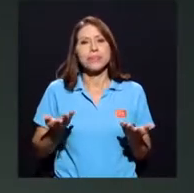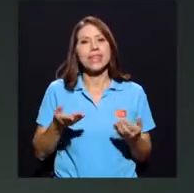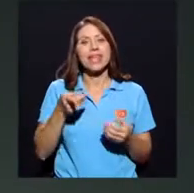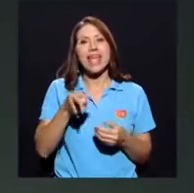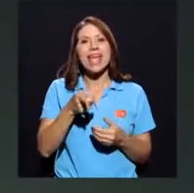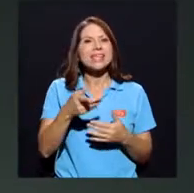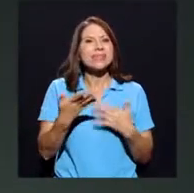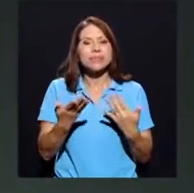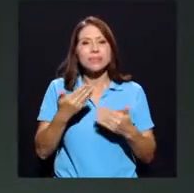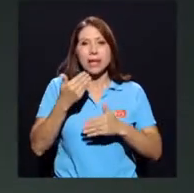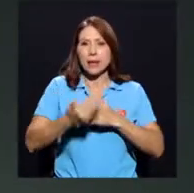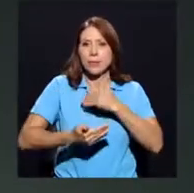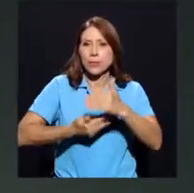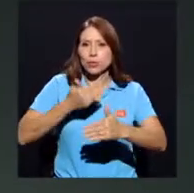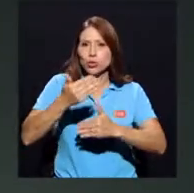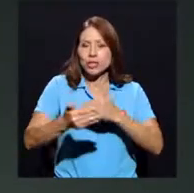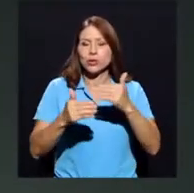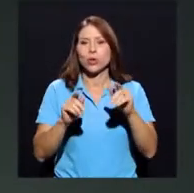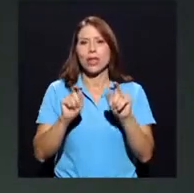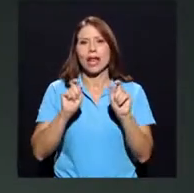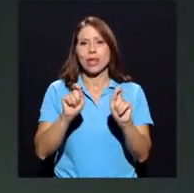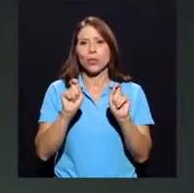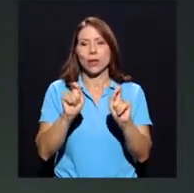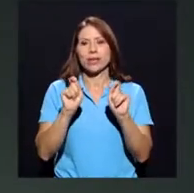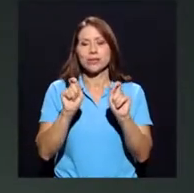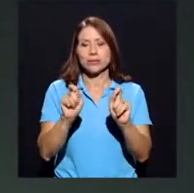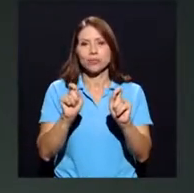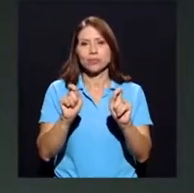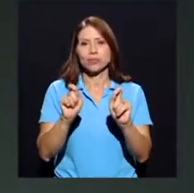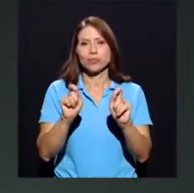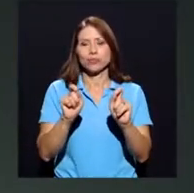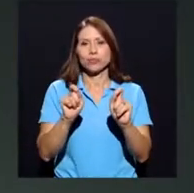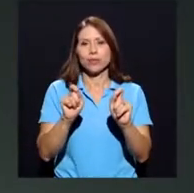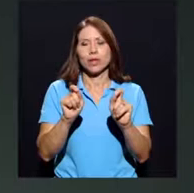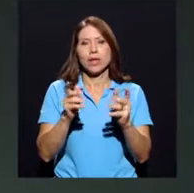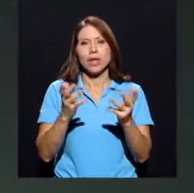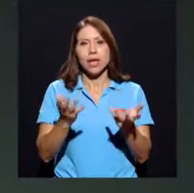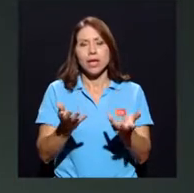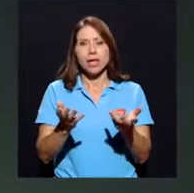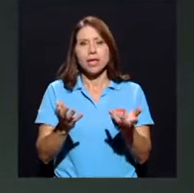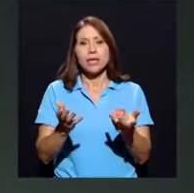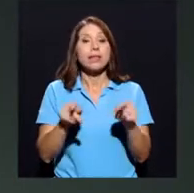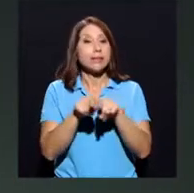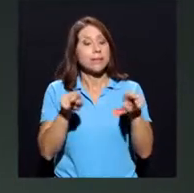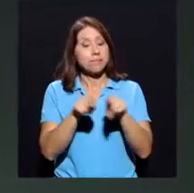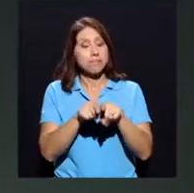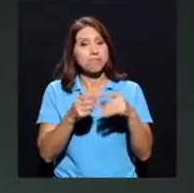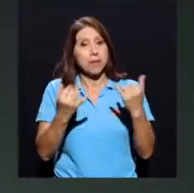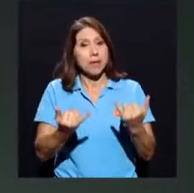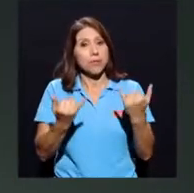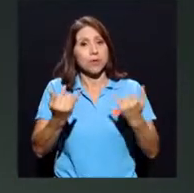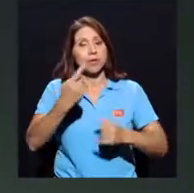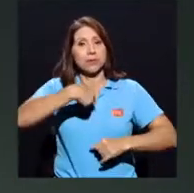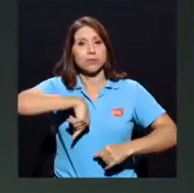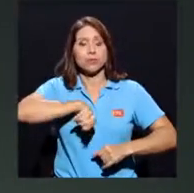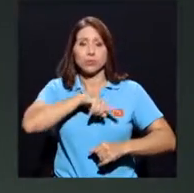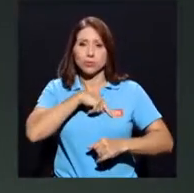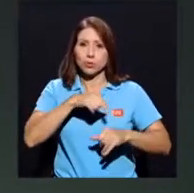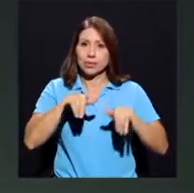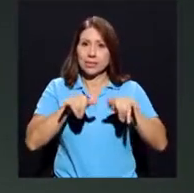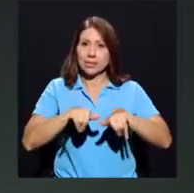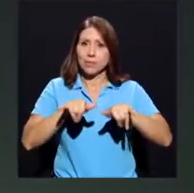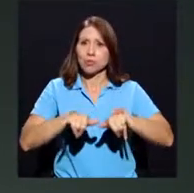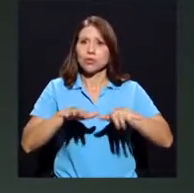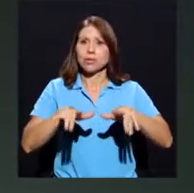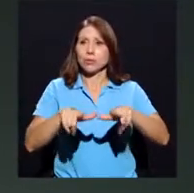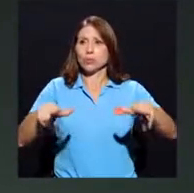el proceso de la educación y por el momento decir que estamos en una en un